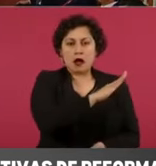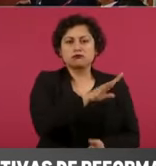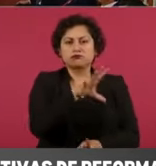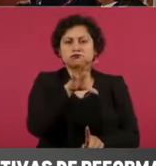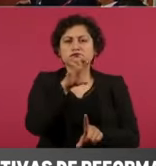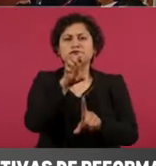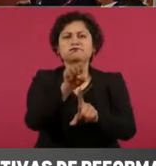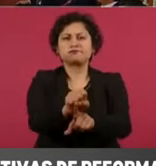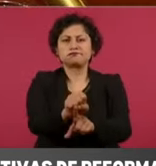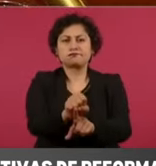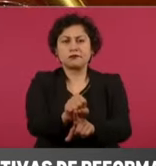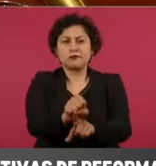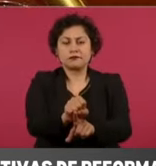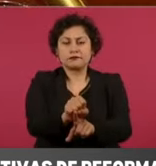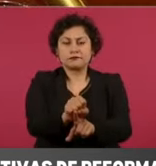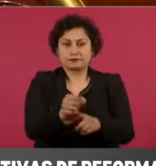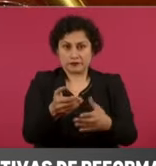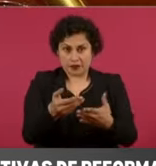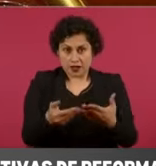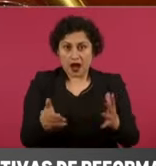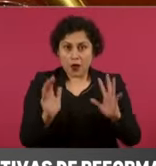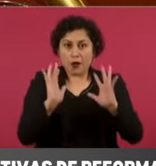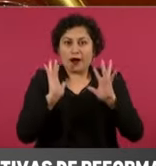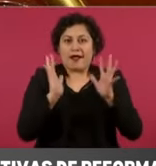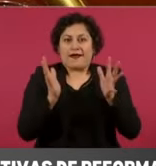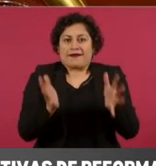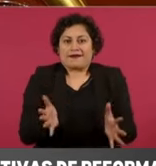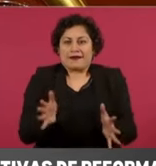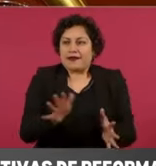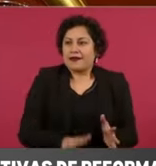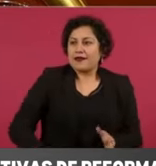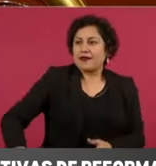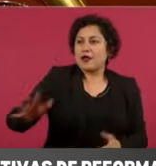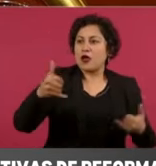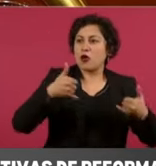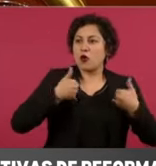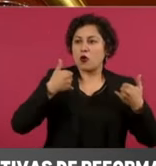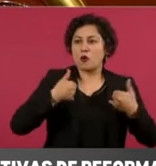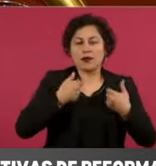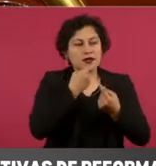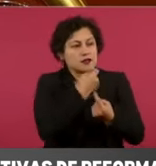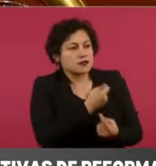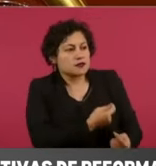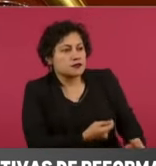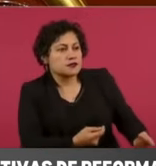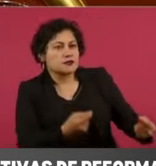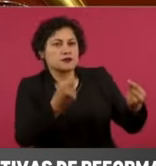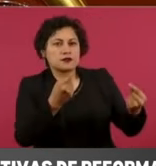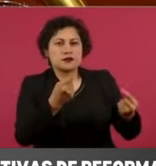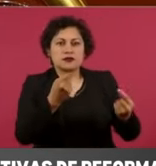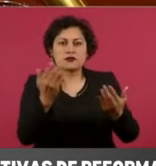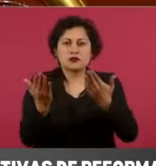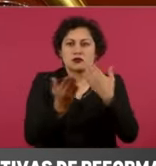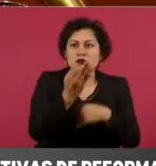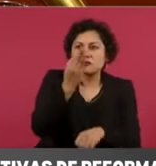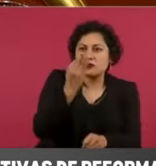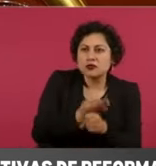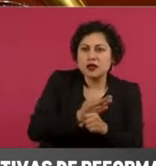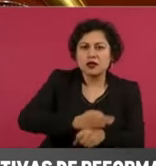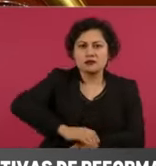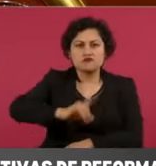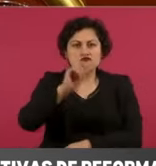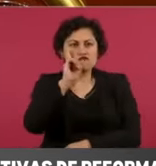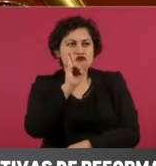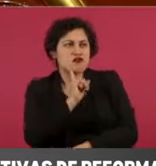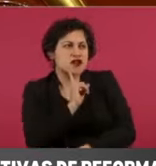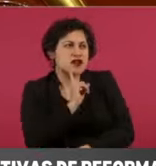Ahora son tomados en cuenta los estudiantes, los jóvenes, las mujeres, los adultos mayores, los